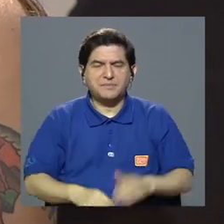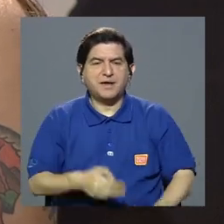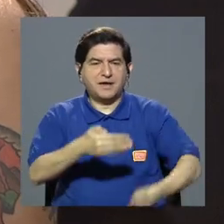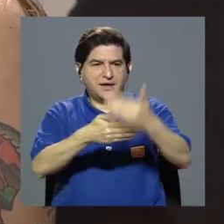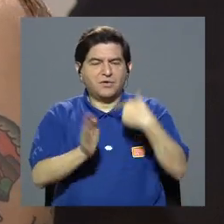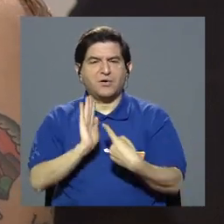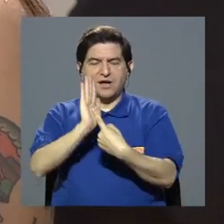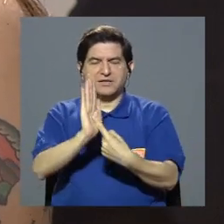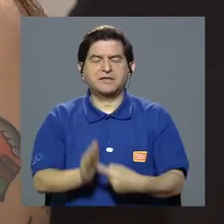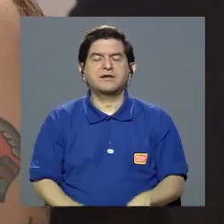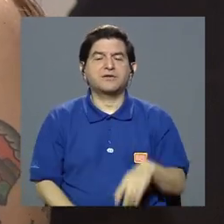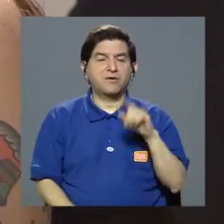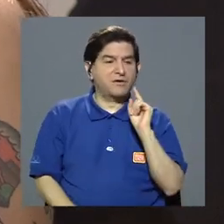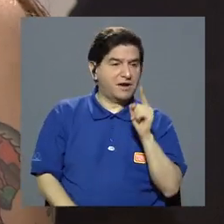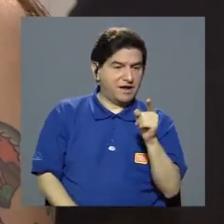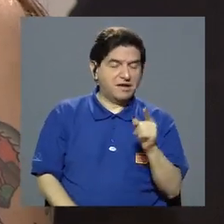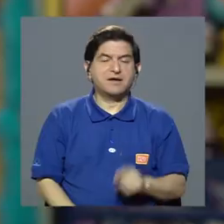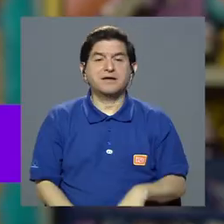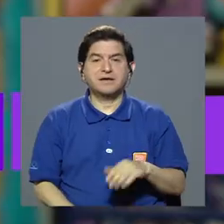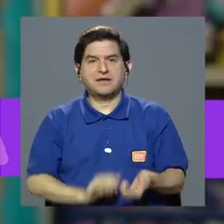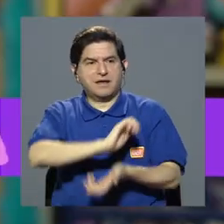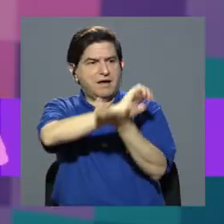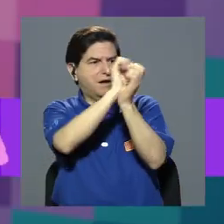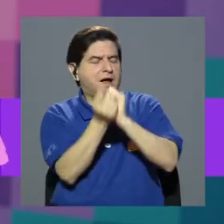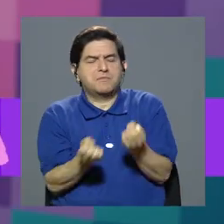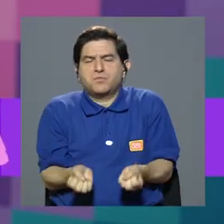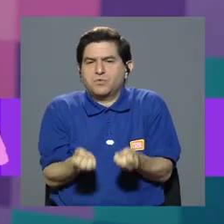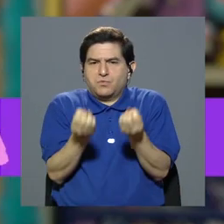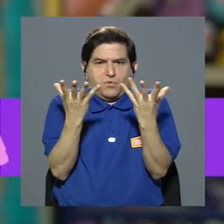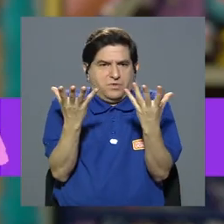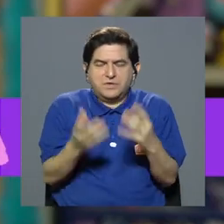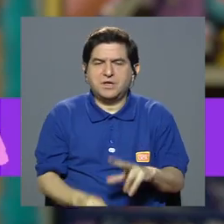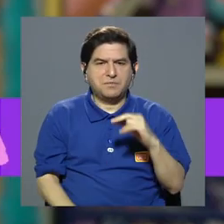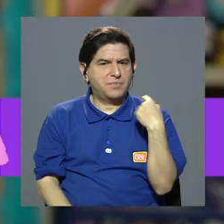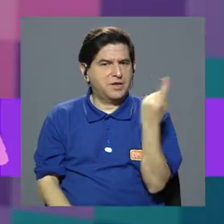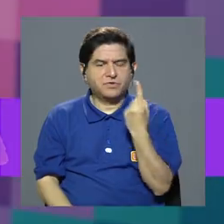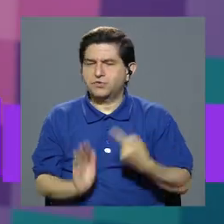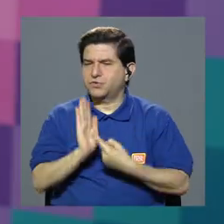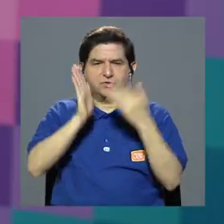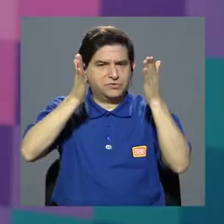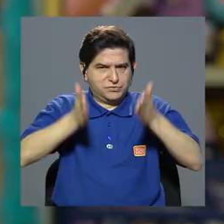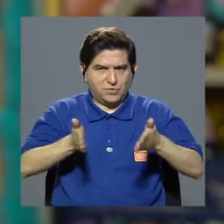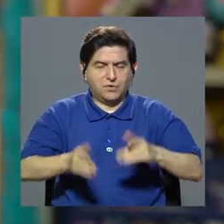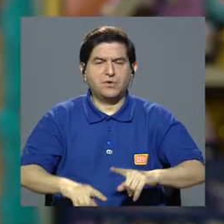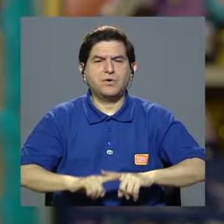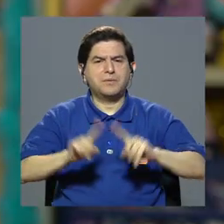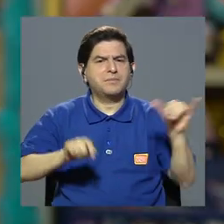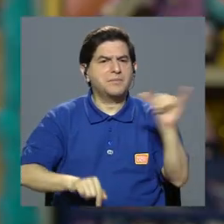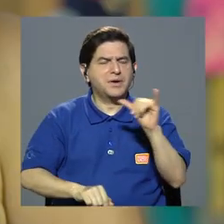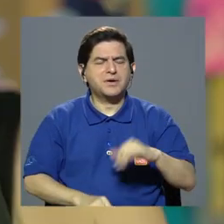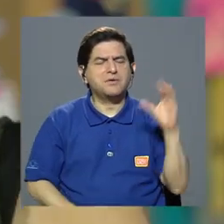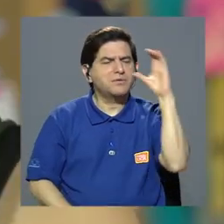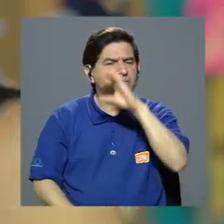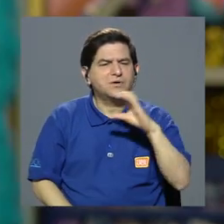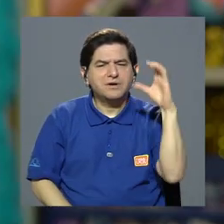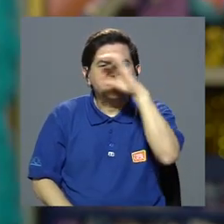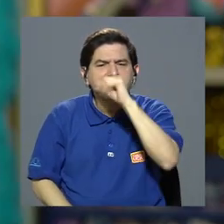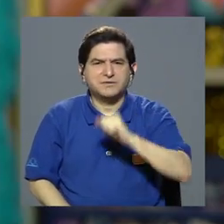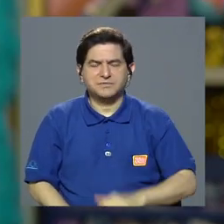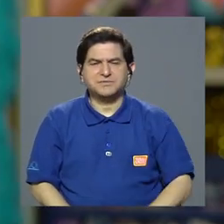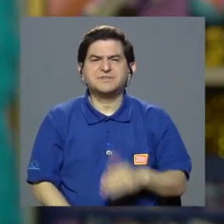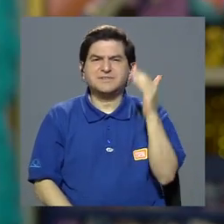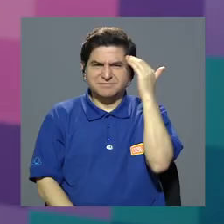la presentadora anterior a susana hubo un un mundo de cambios grabamos más allá de solamente la presentadora pero también cuando le estábamos